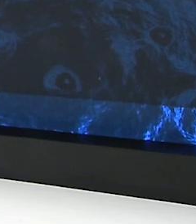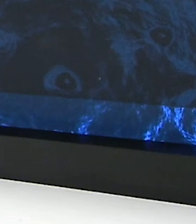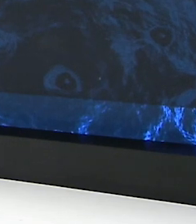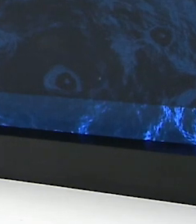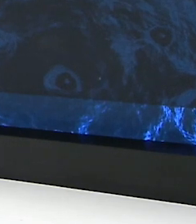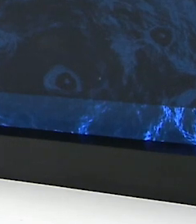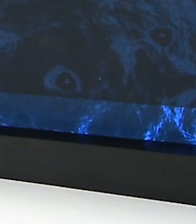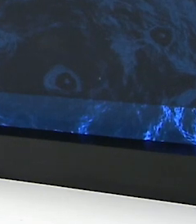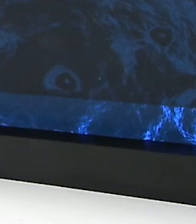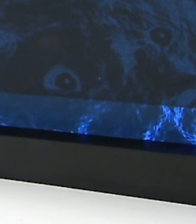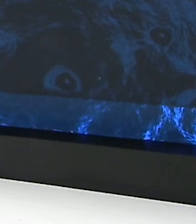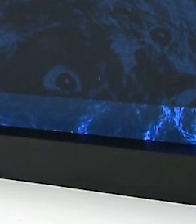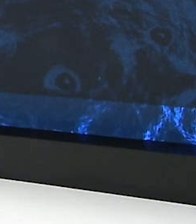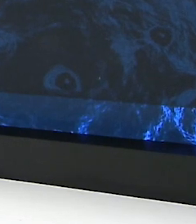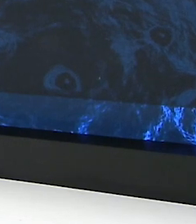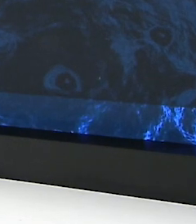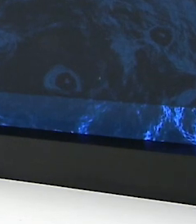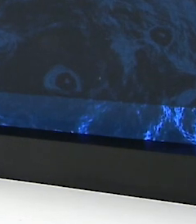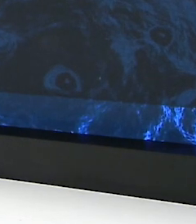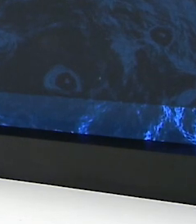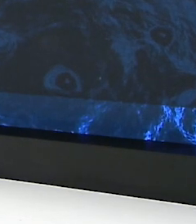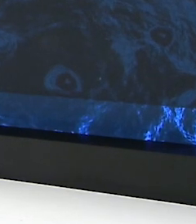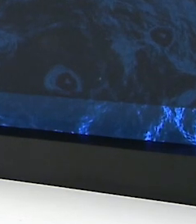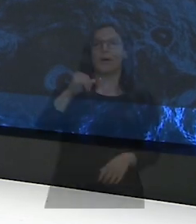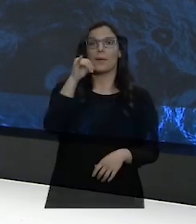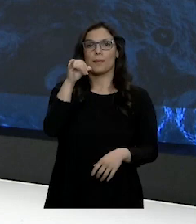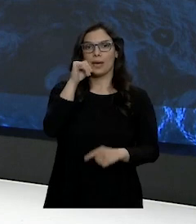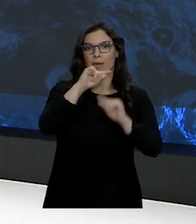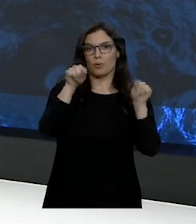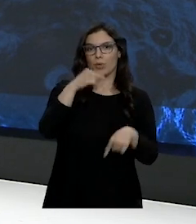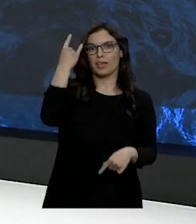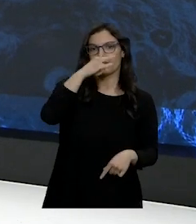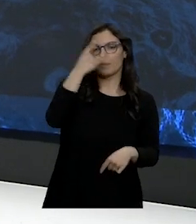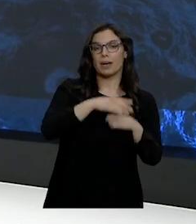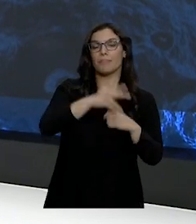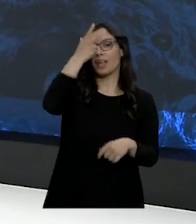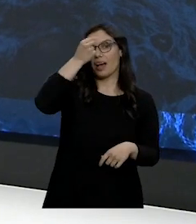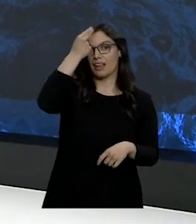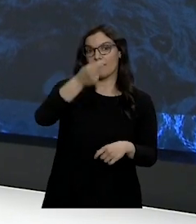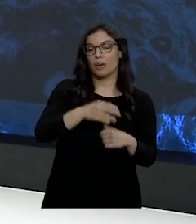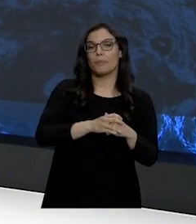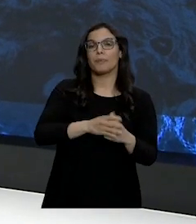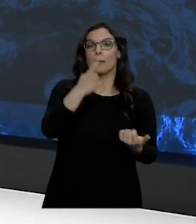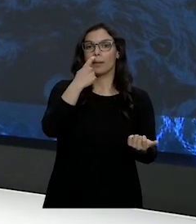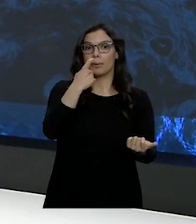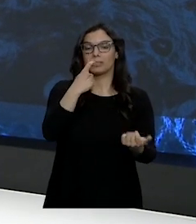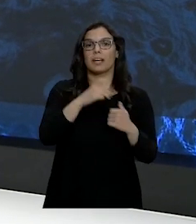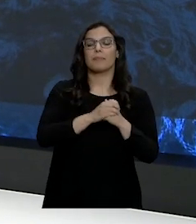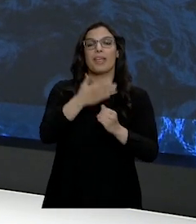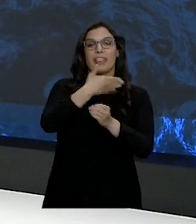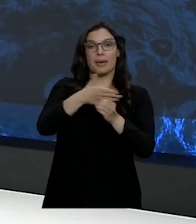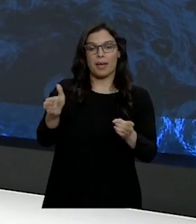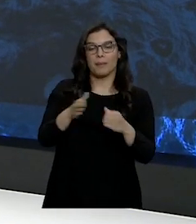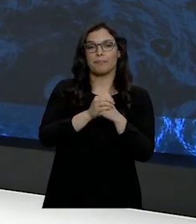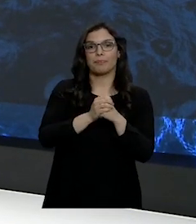hoy 8 municipios. Son Ponferrada, Béjar en Salamanca, Arévalo en Ávila, Briviesca en Burgos, Cervera de Pisuerga